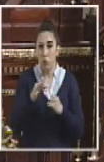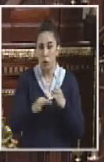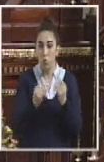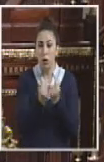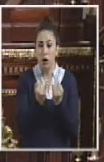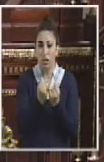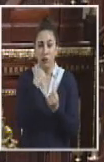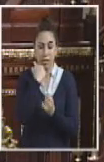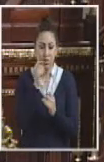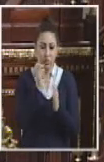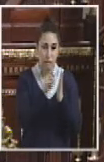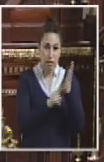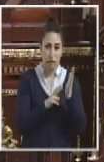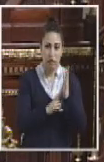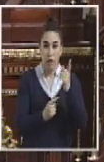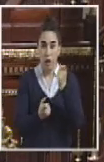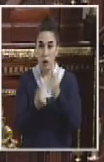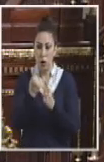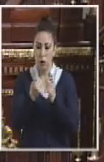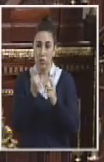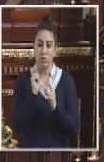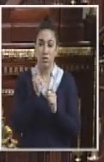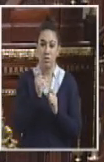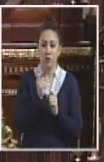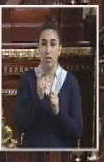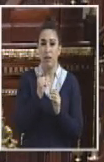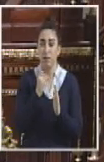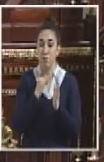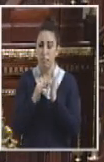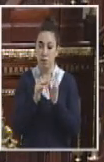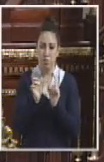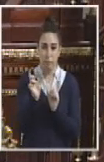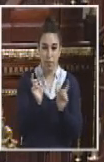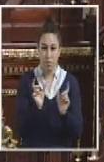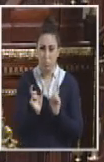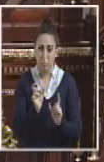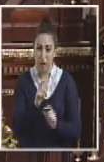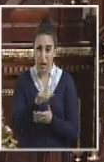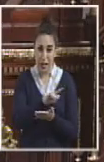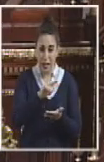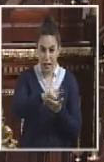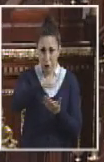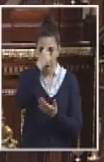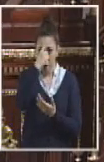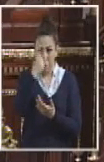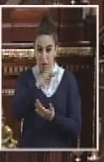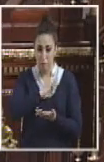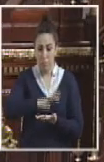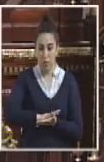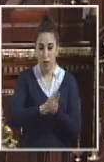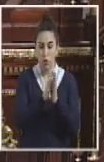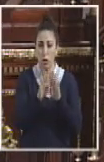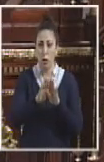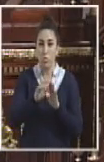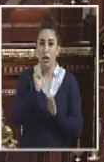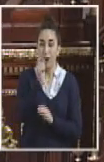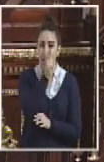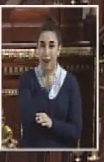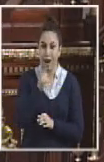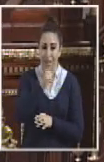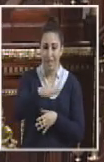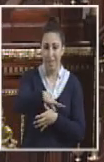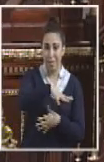también modificar diversas porciones de la ley con la finalidad de generar un lenguaje incluyente y